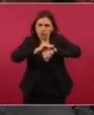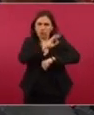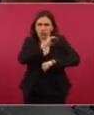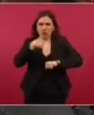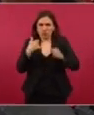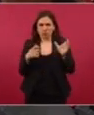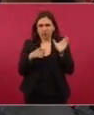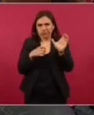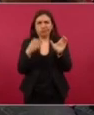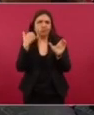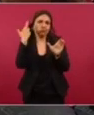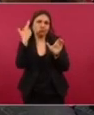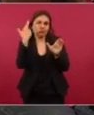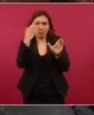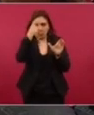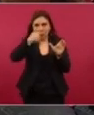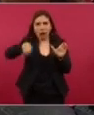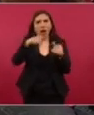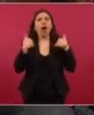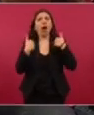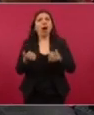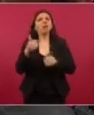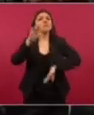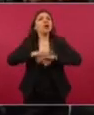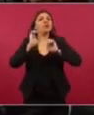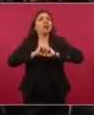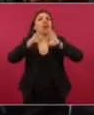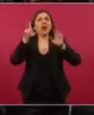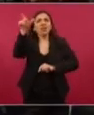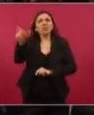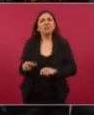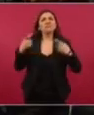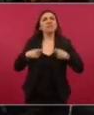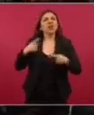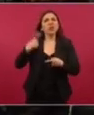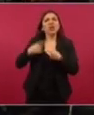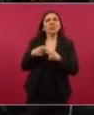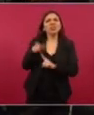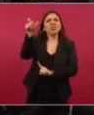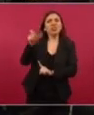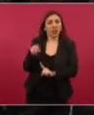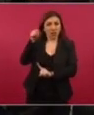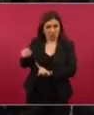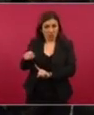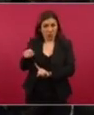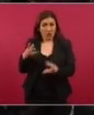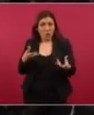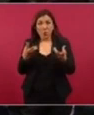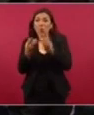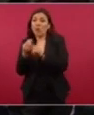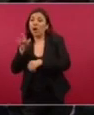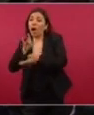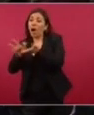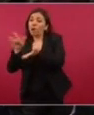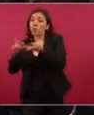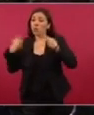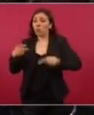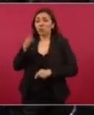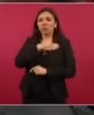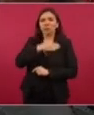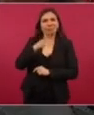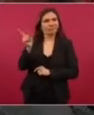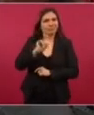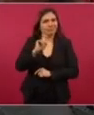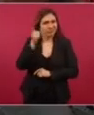llamada que puede dejar claro bien a qué se dedica este personaje, que no está del lado de las víctimas, que siempre actúa en favor